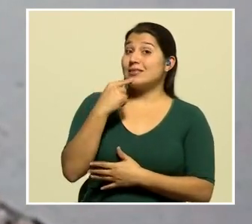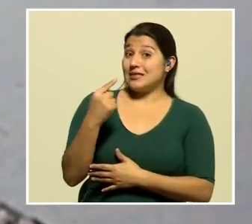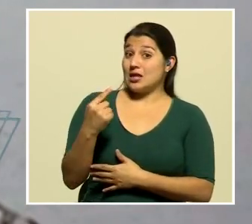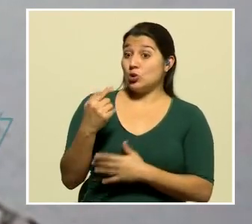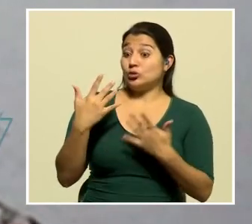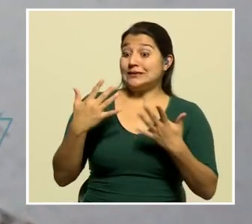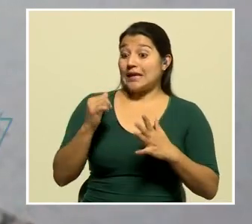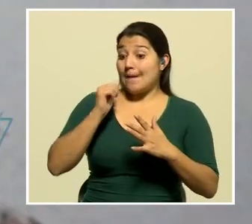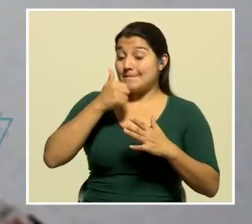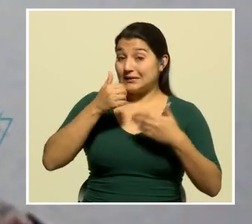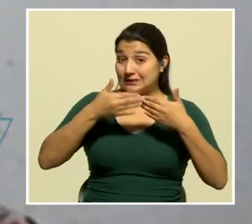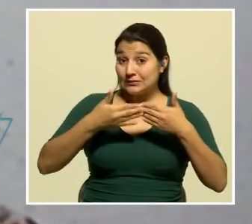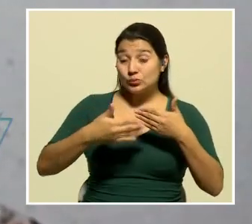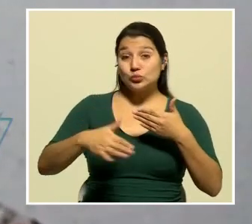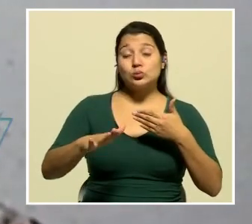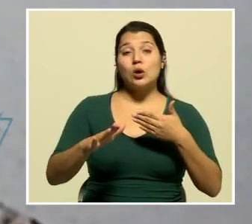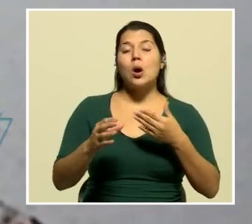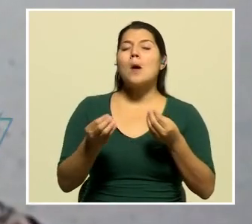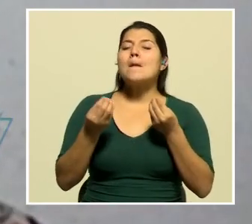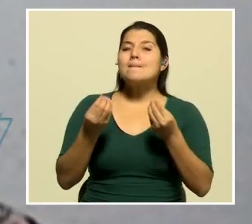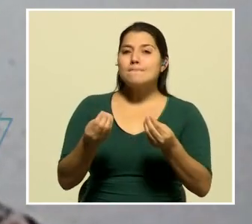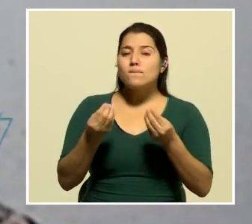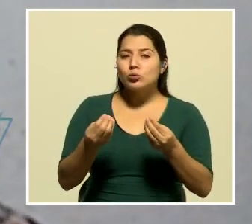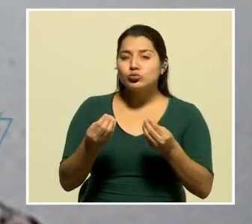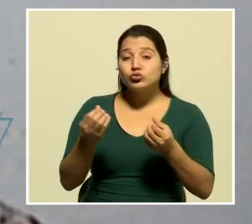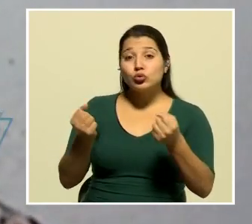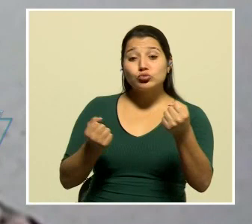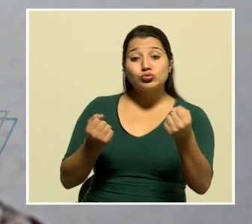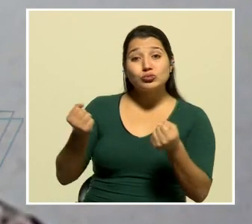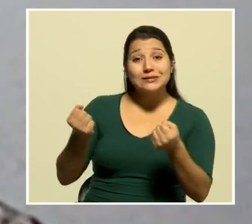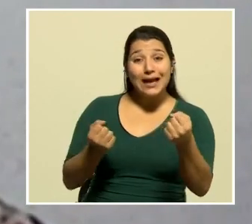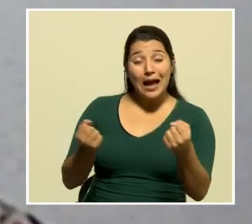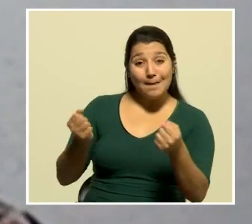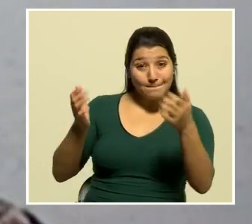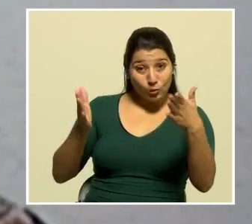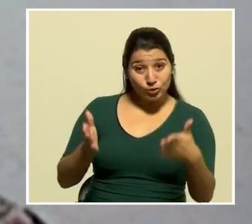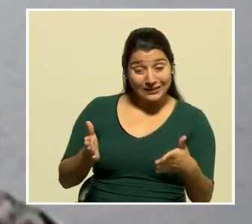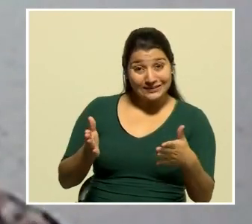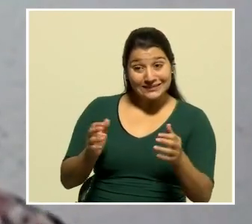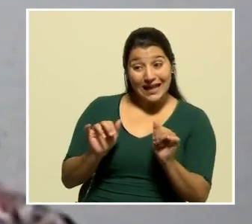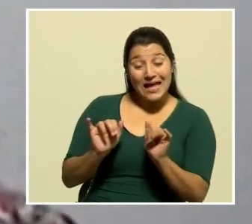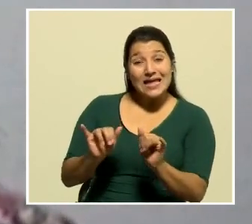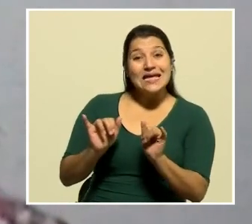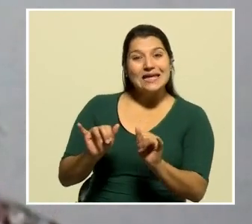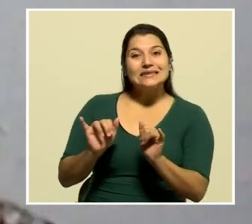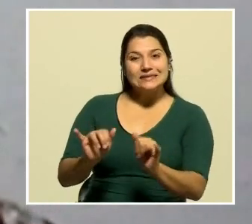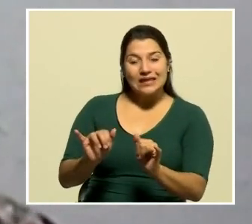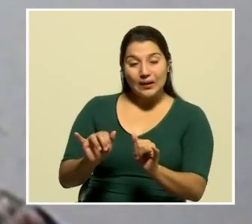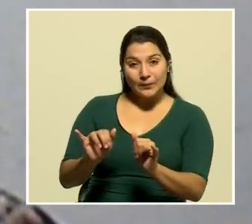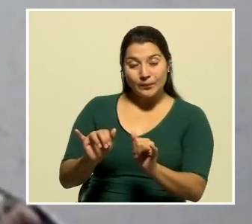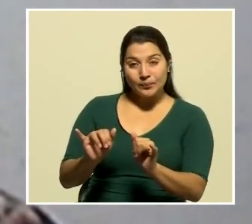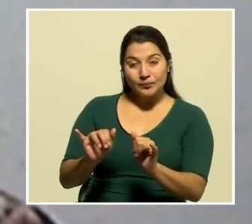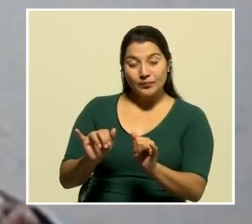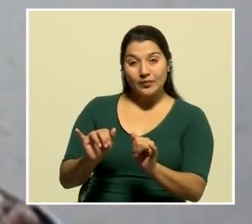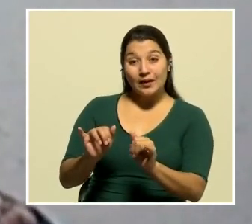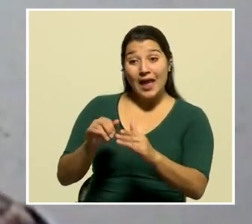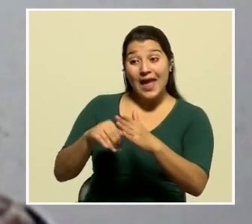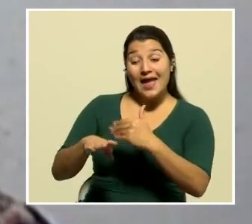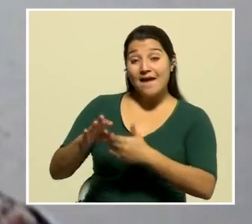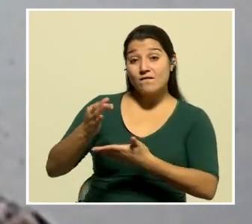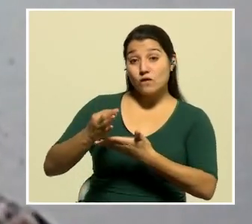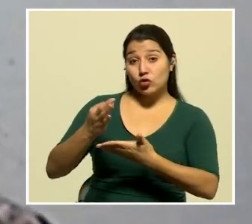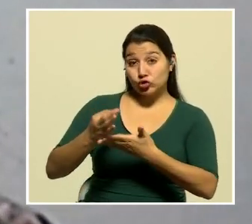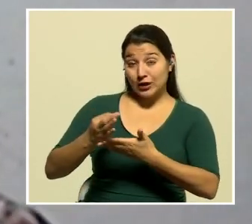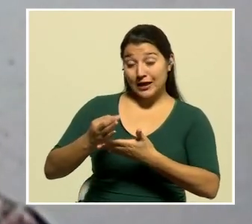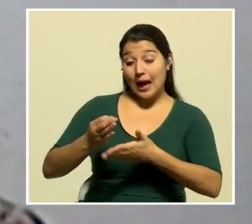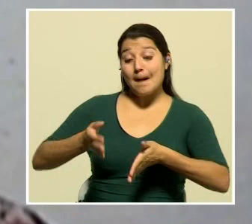de mañana ya muchísimos transportistas que se encuentran ubicados en diferentes puntos de la frontera de